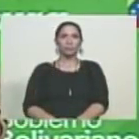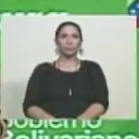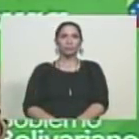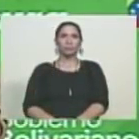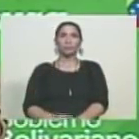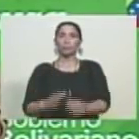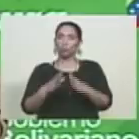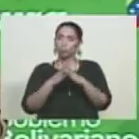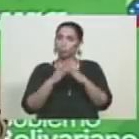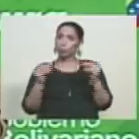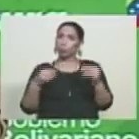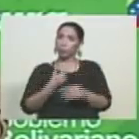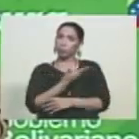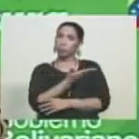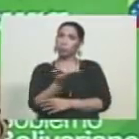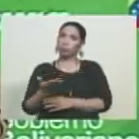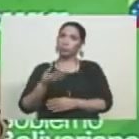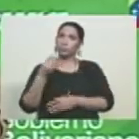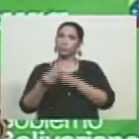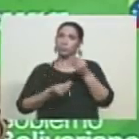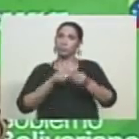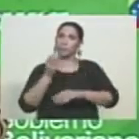Todo esto sucedió y aconteció así.